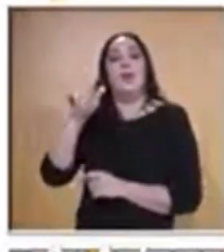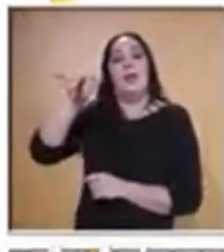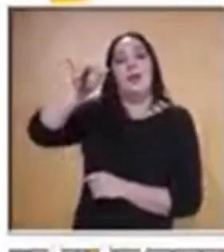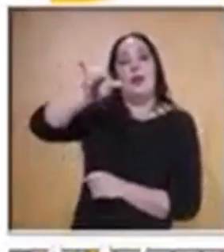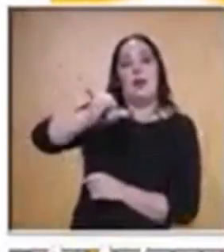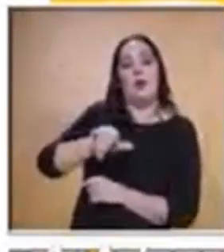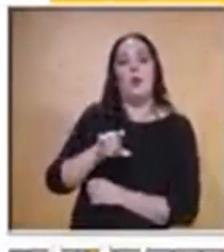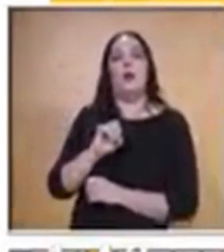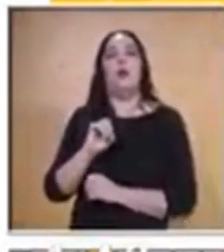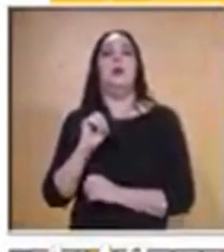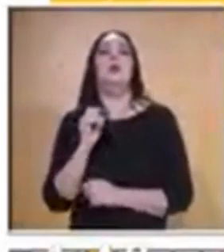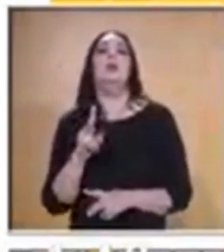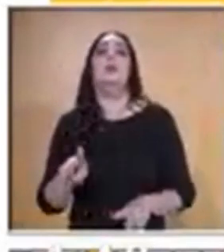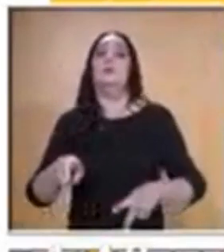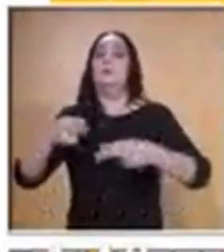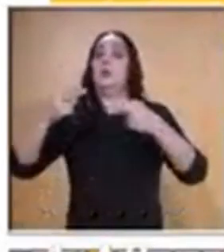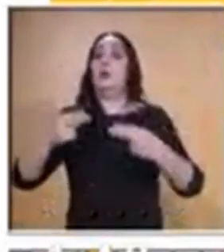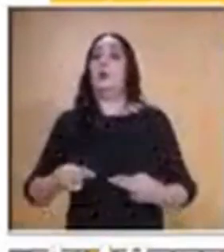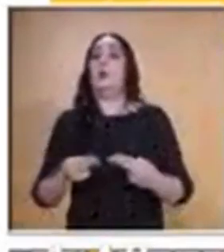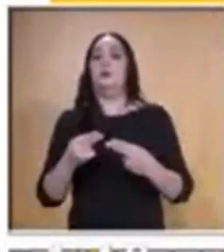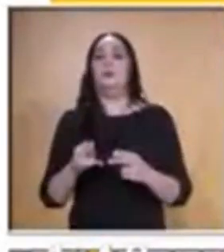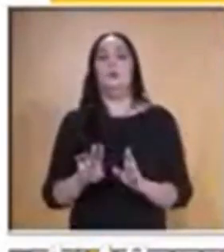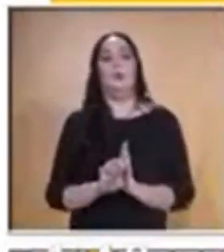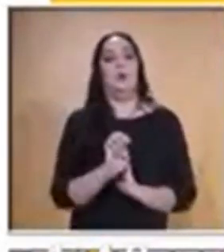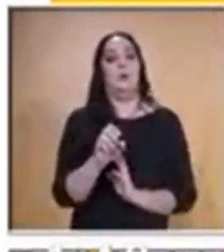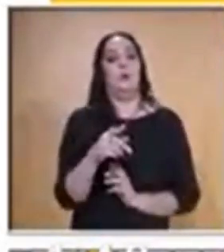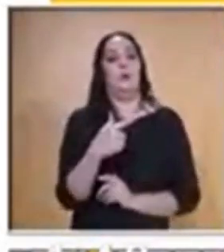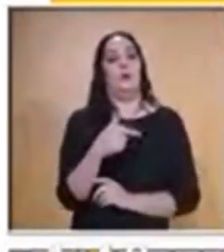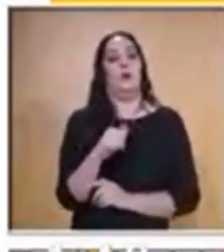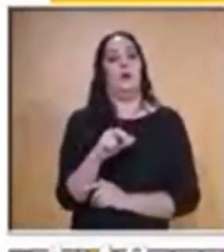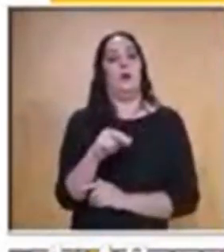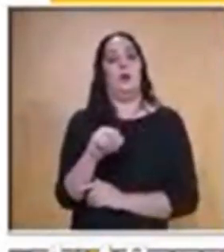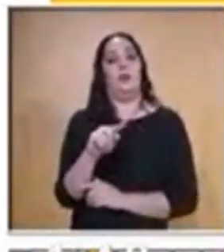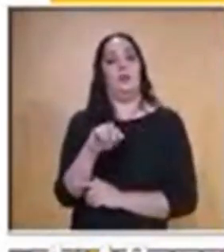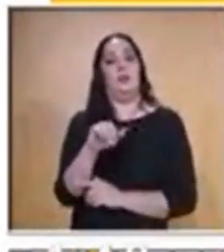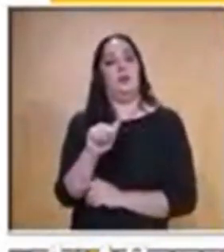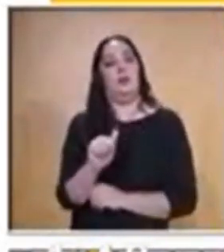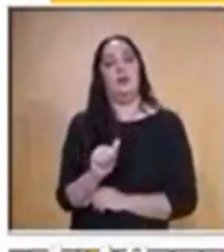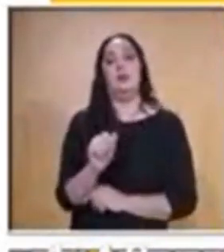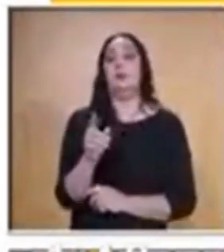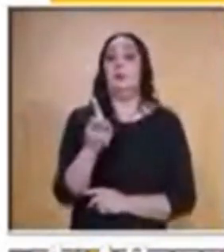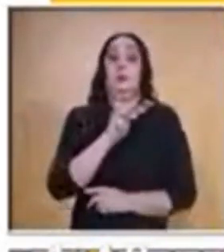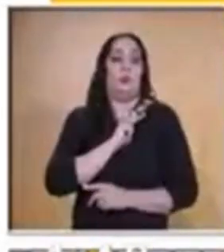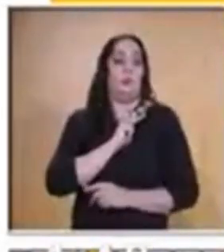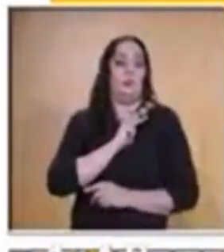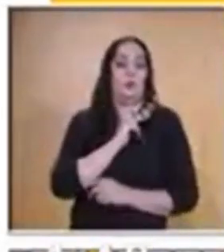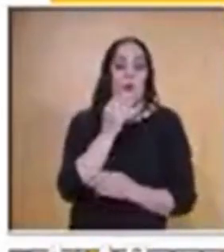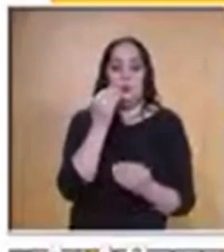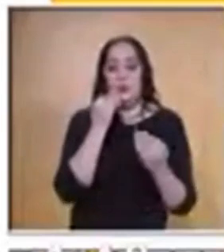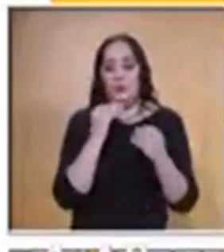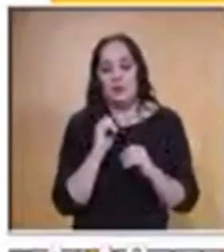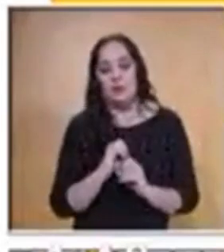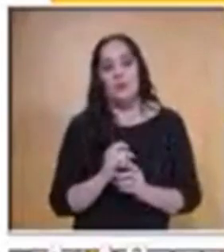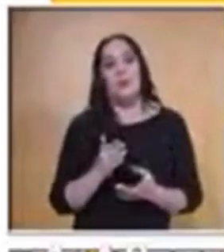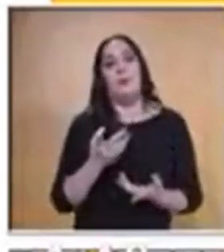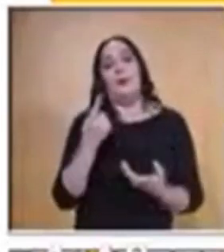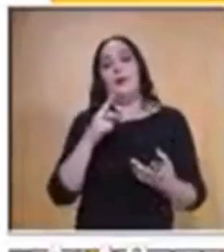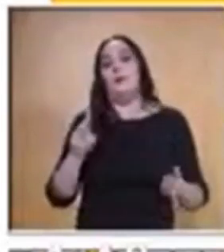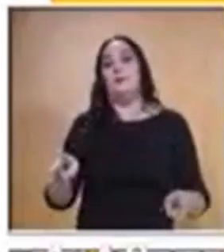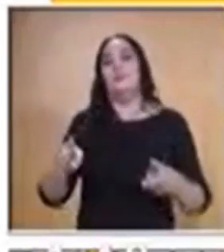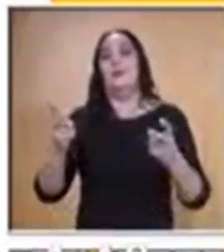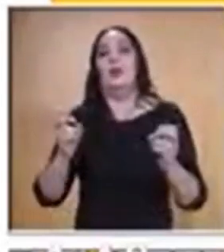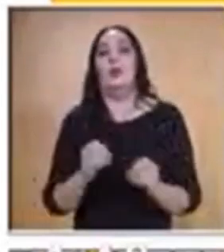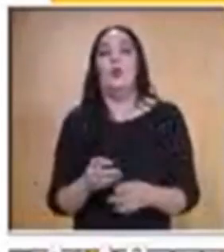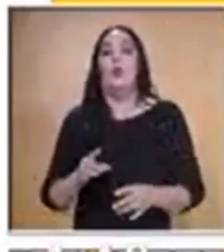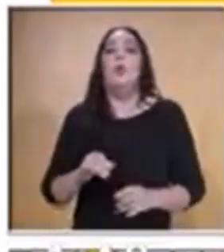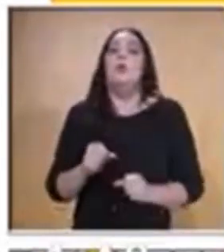y comercial. En el caso de la ganadería, profesor, es de autoconsumo, extensiva o intensiva. La pesca puede